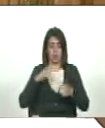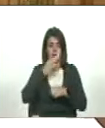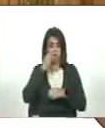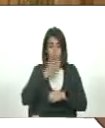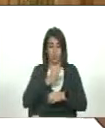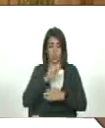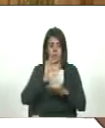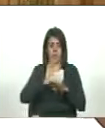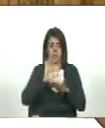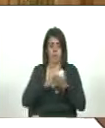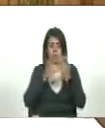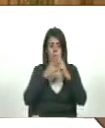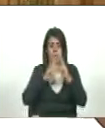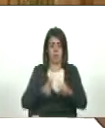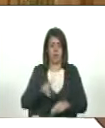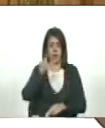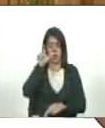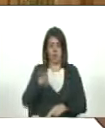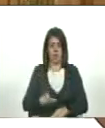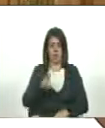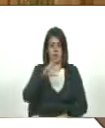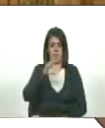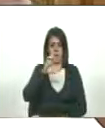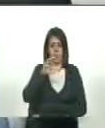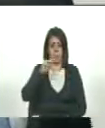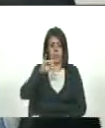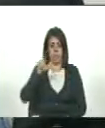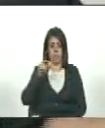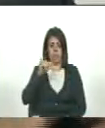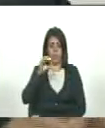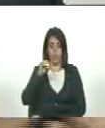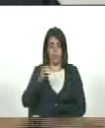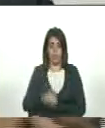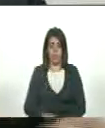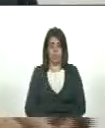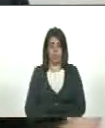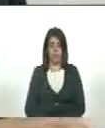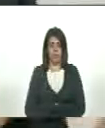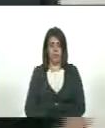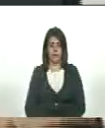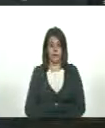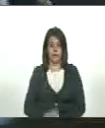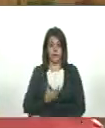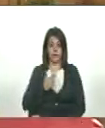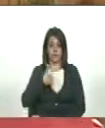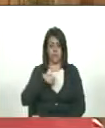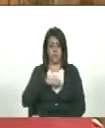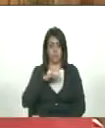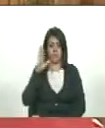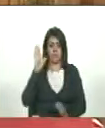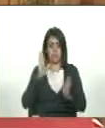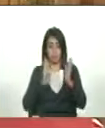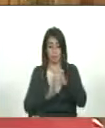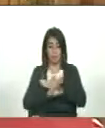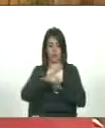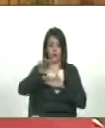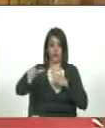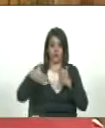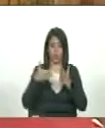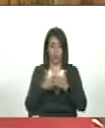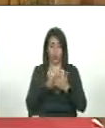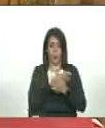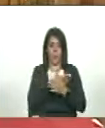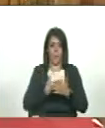Seguridad Ciudadana y Paz, el almirante en jefe, Remigio Ceballos. Hemos venido, en nombre